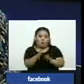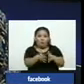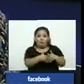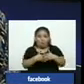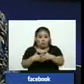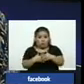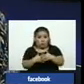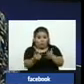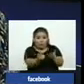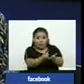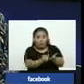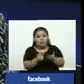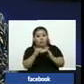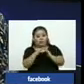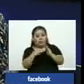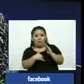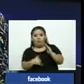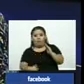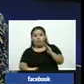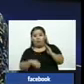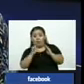estadounidense. Desde la Casa Blanca